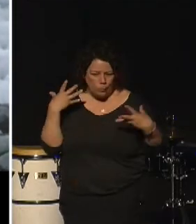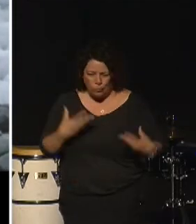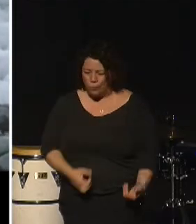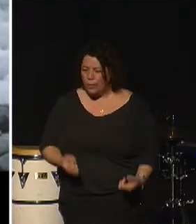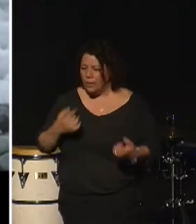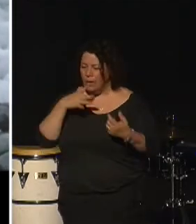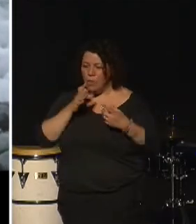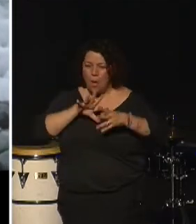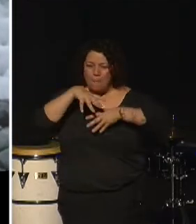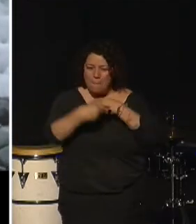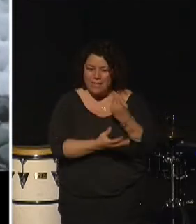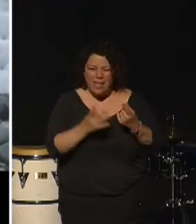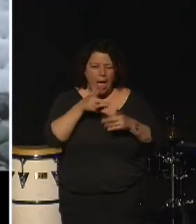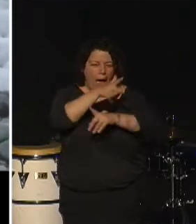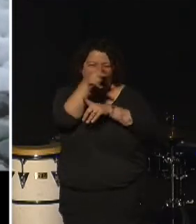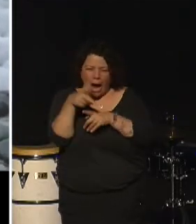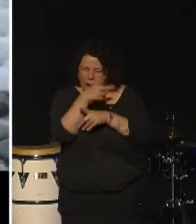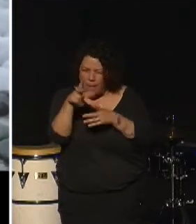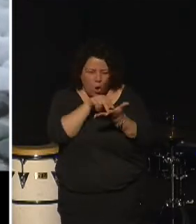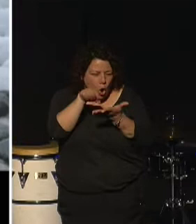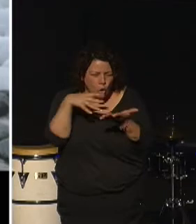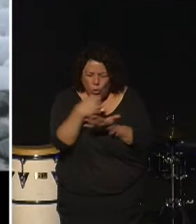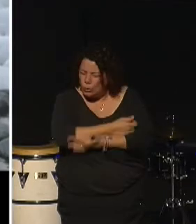Con la cantidad de material que habíamos grabado en Brutal.